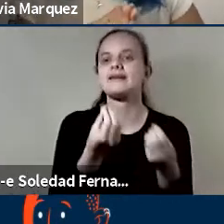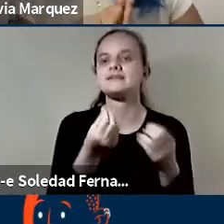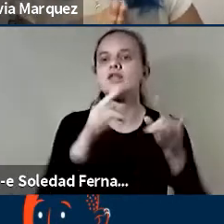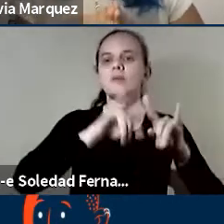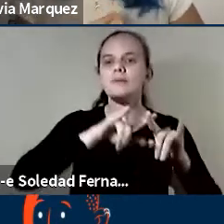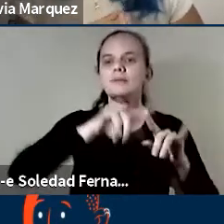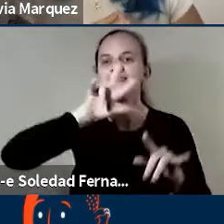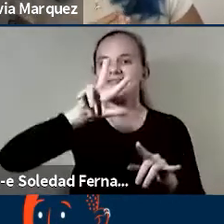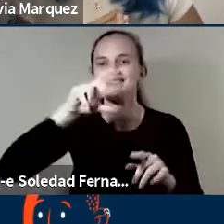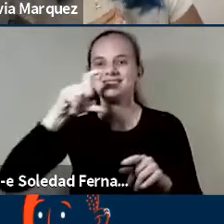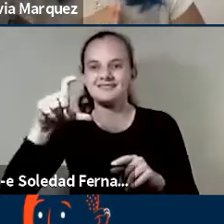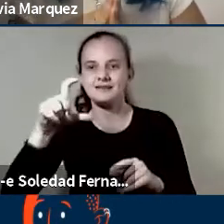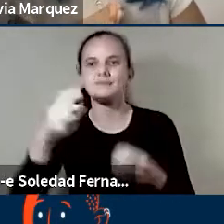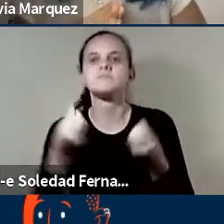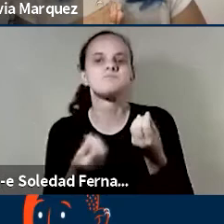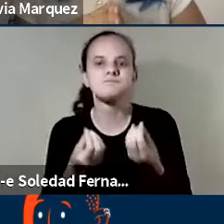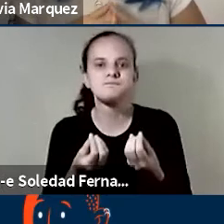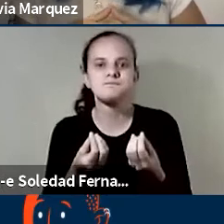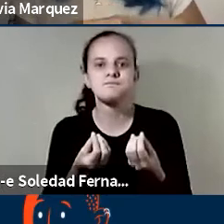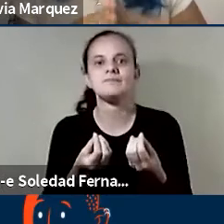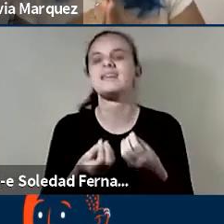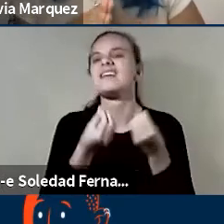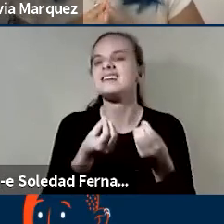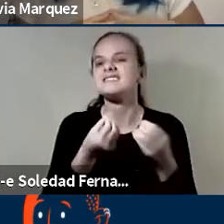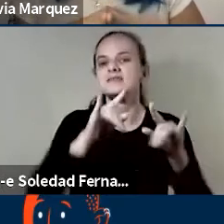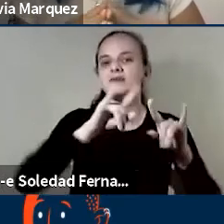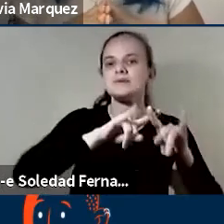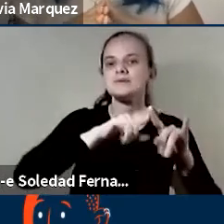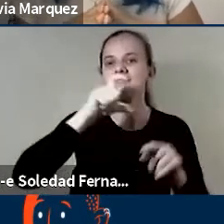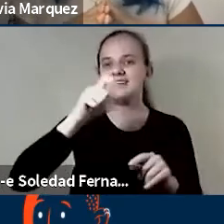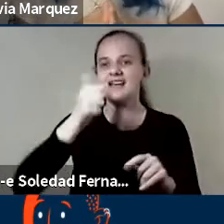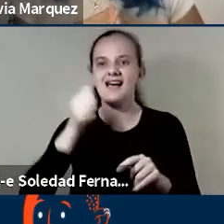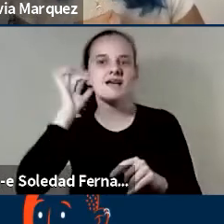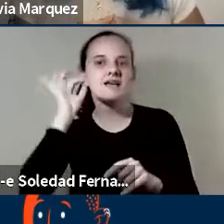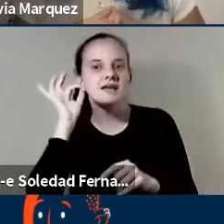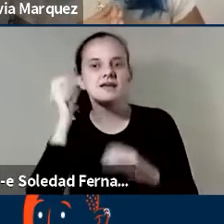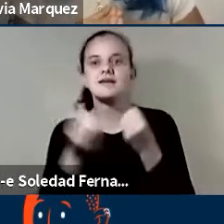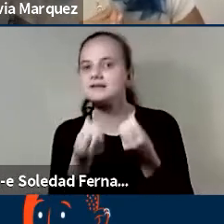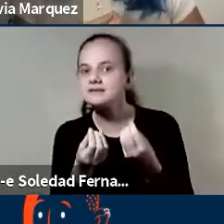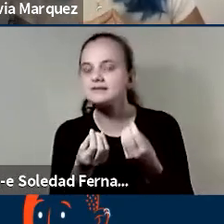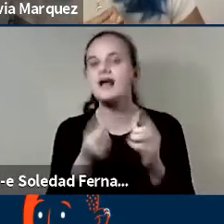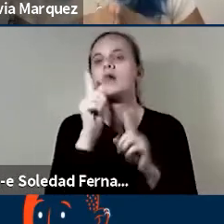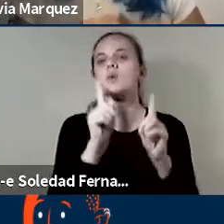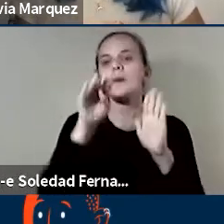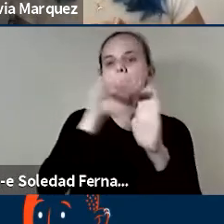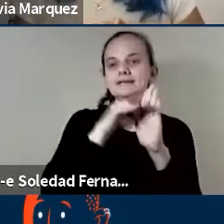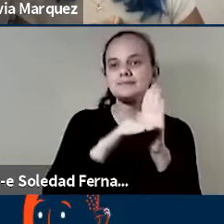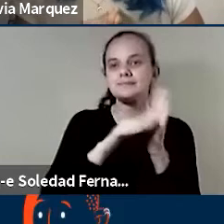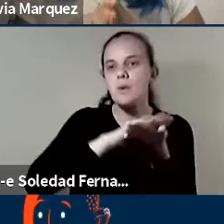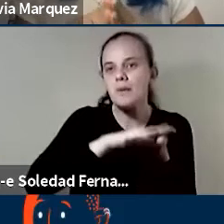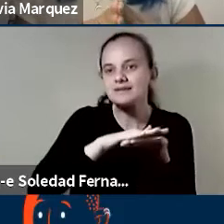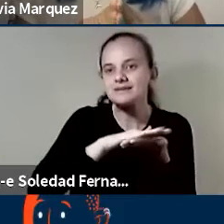segundo es qué es accesibilidad, qué es la W3C, qué son las WCAG o las